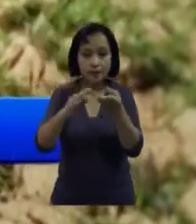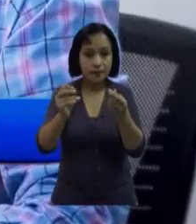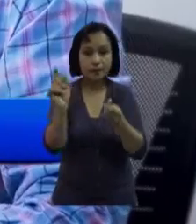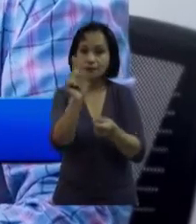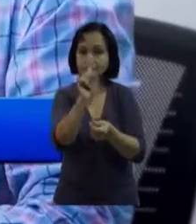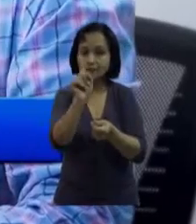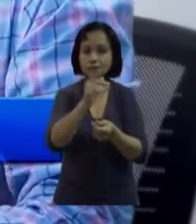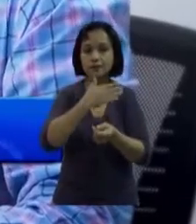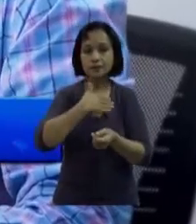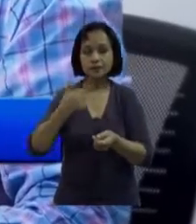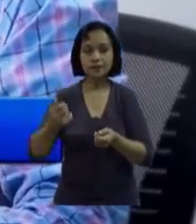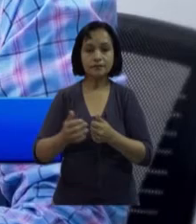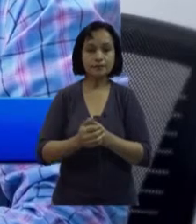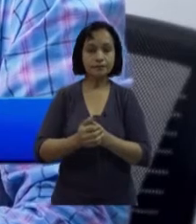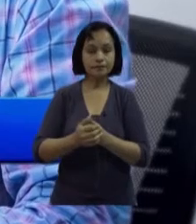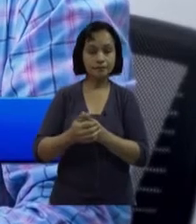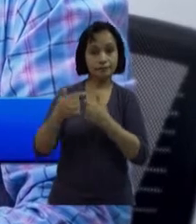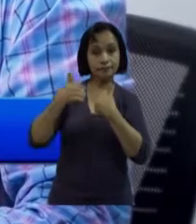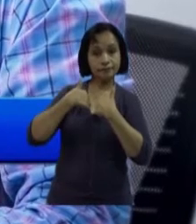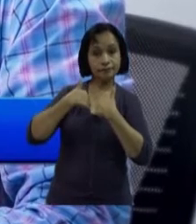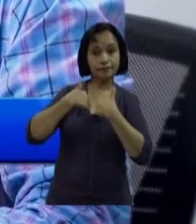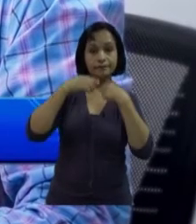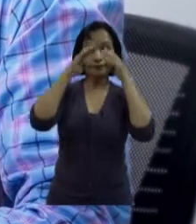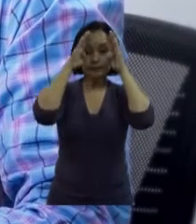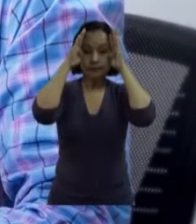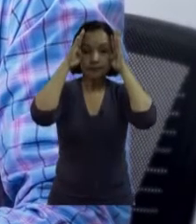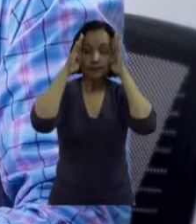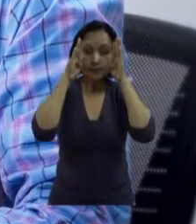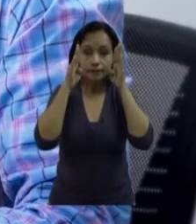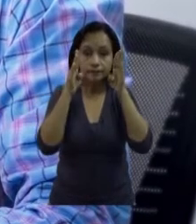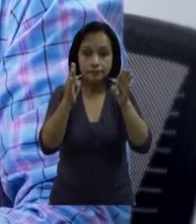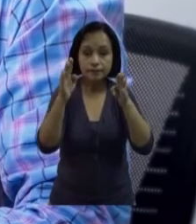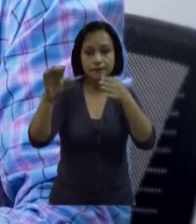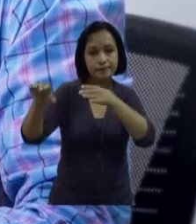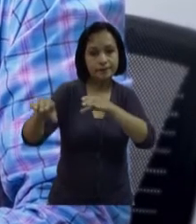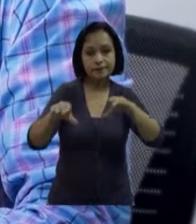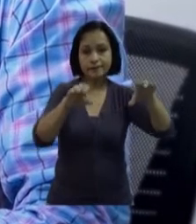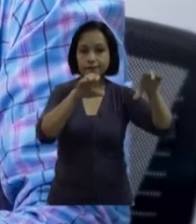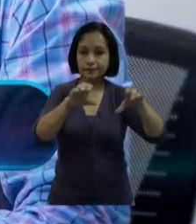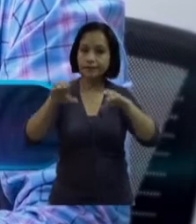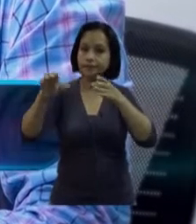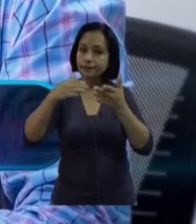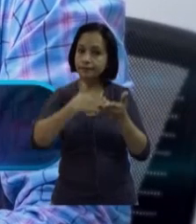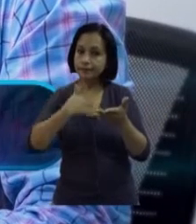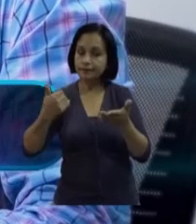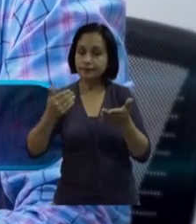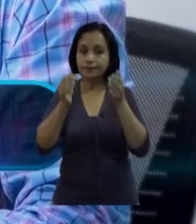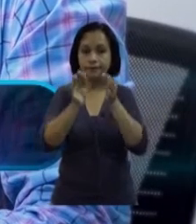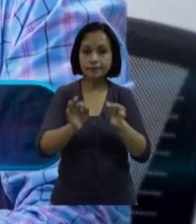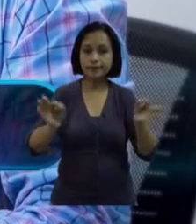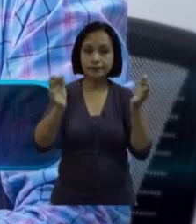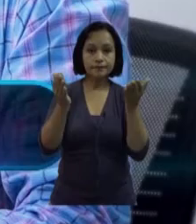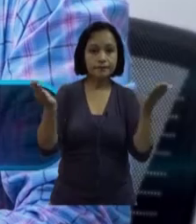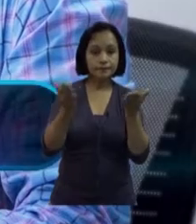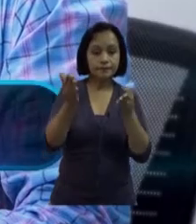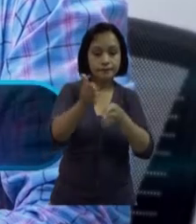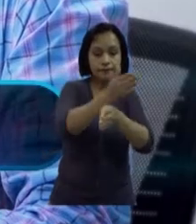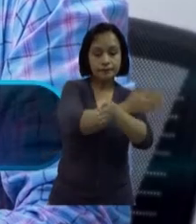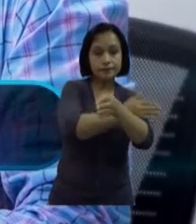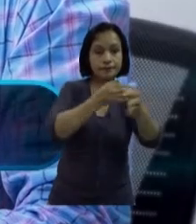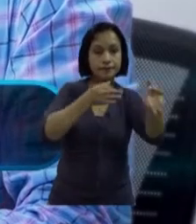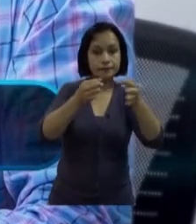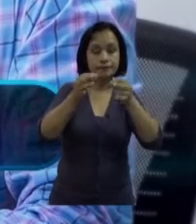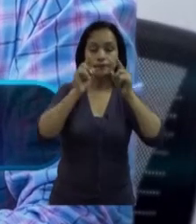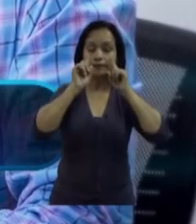de preparación de la tierra. Nuestra misión es atender este tipo de actividades, principalmente,